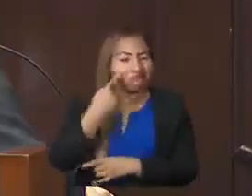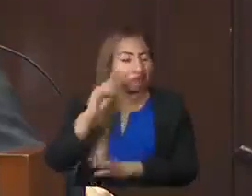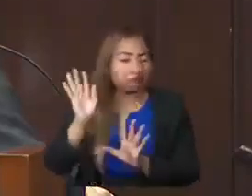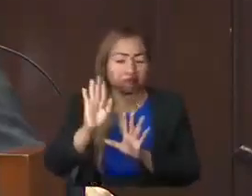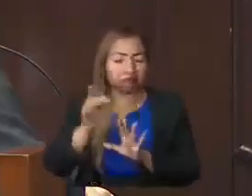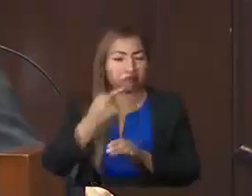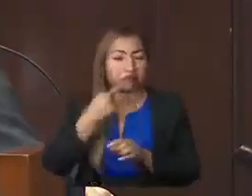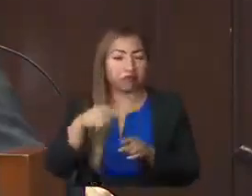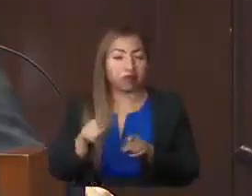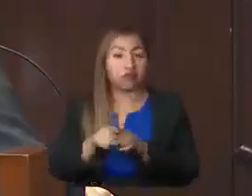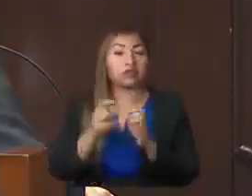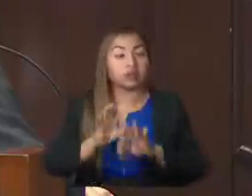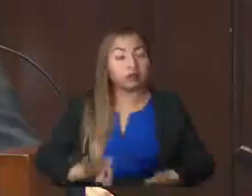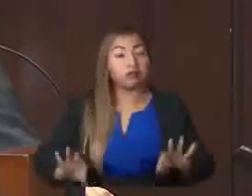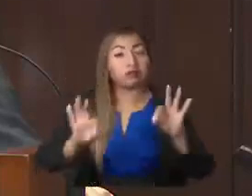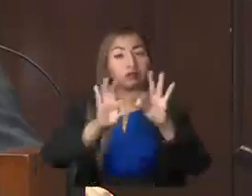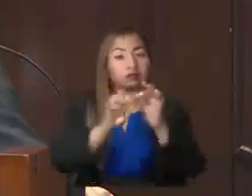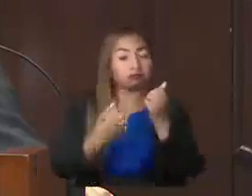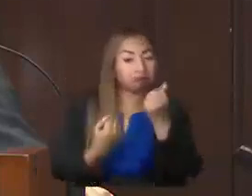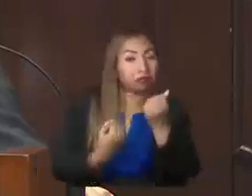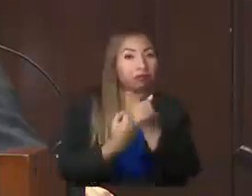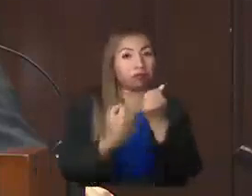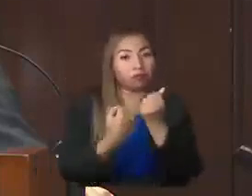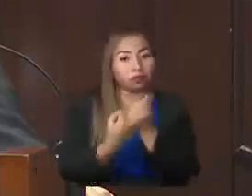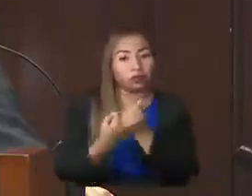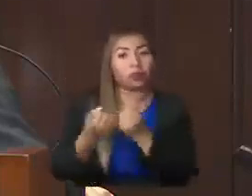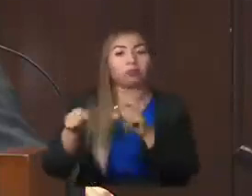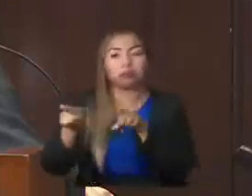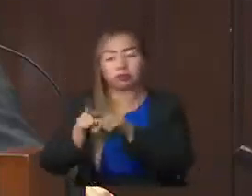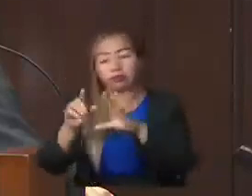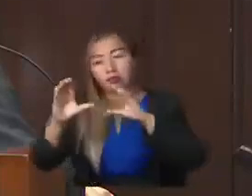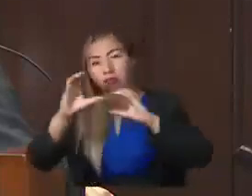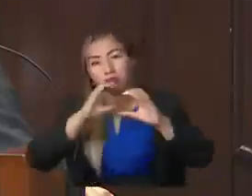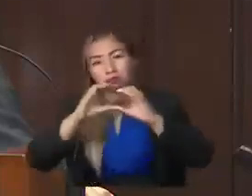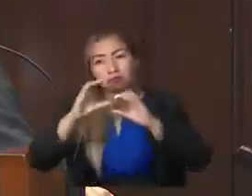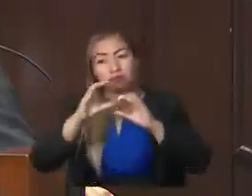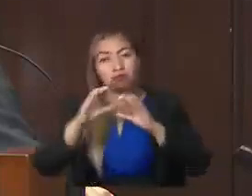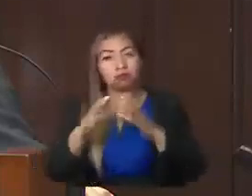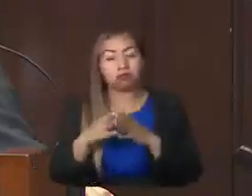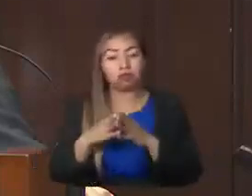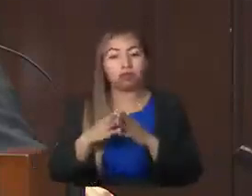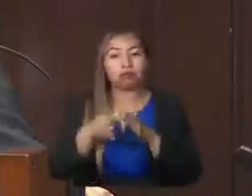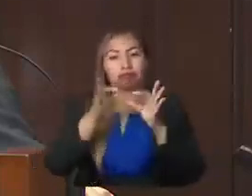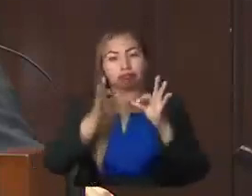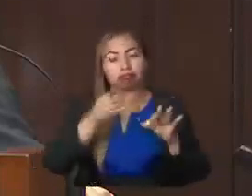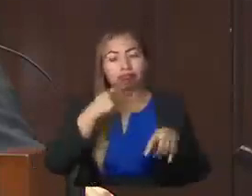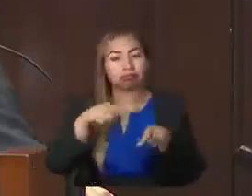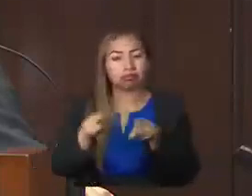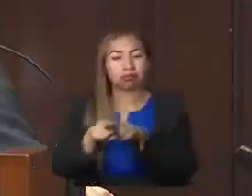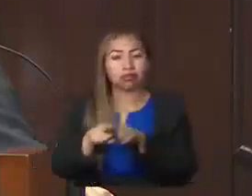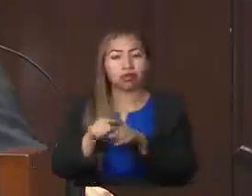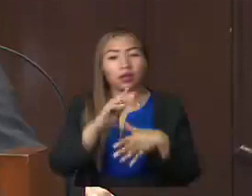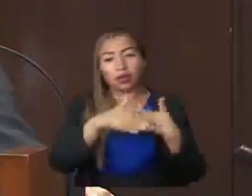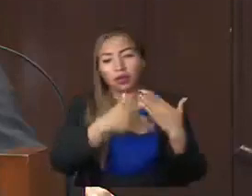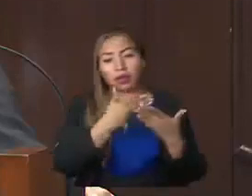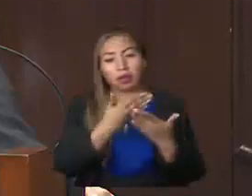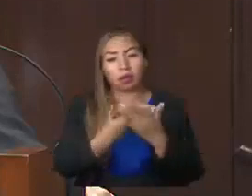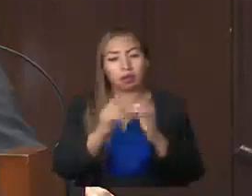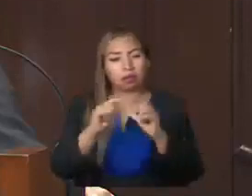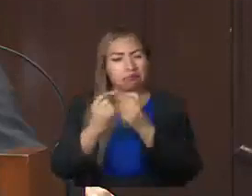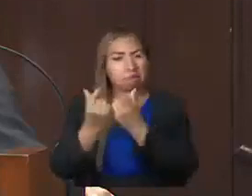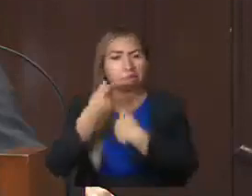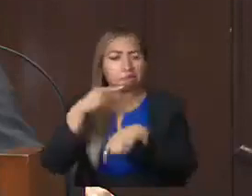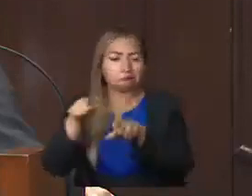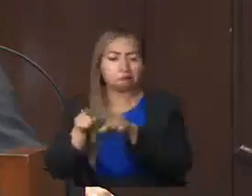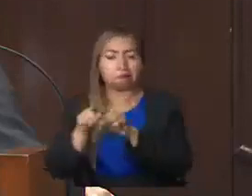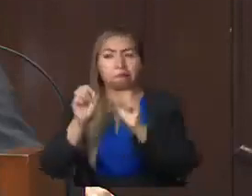La cooperación, la coordinación y la comunicación efectiva y fluida entre las estructuras de poder